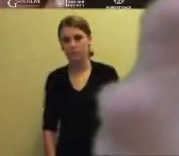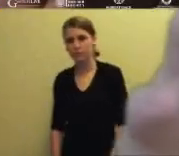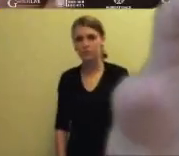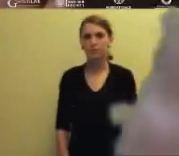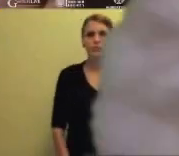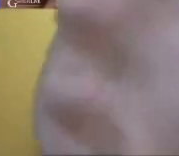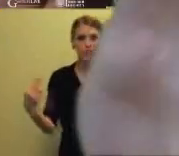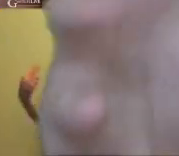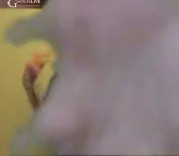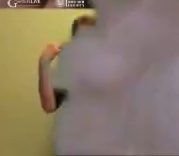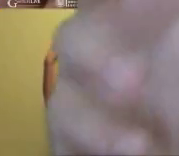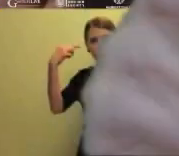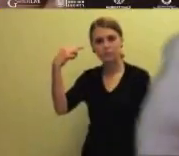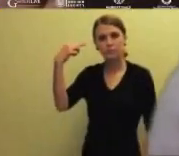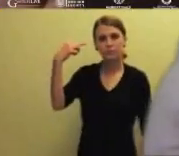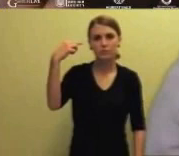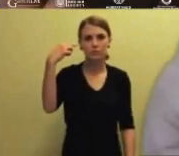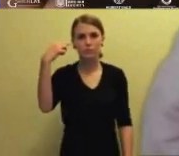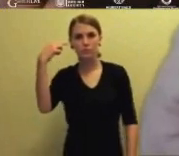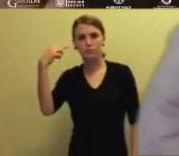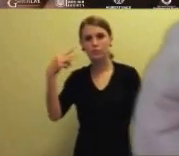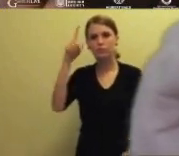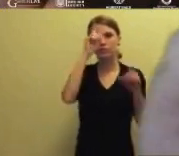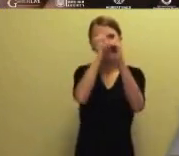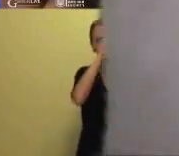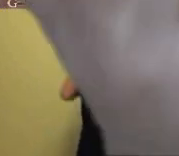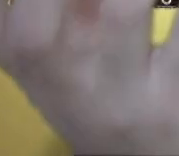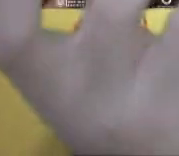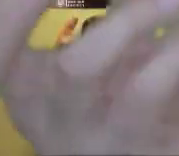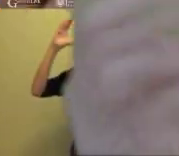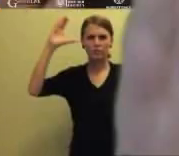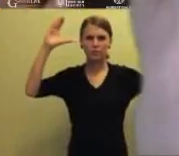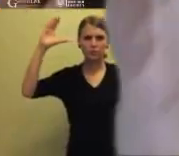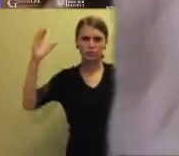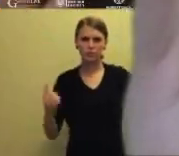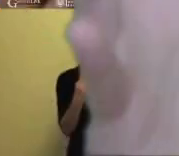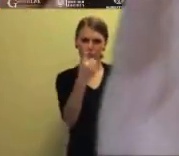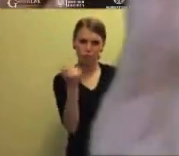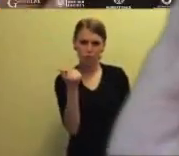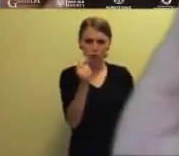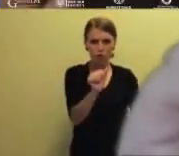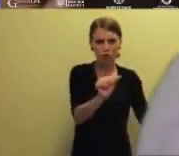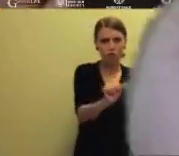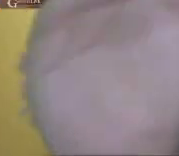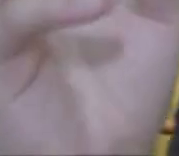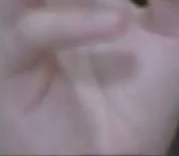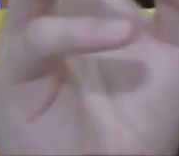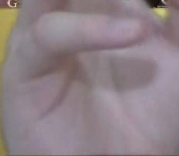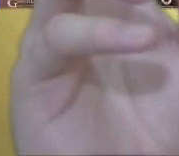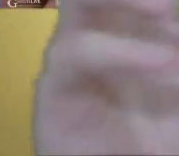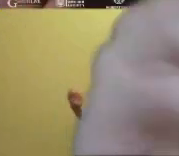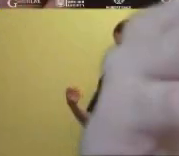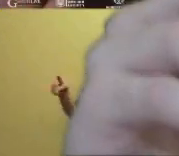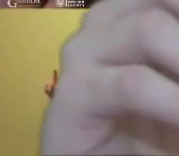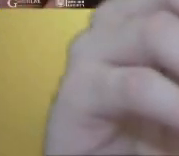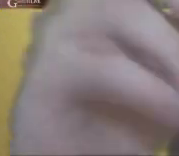son no es entendido cuando se habló de esta película lo cual tiene un mérito no porque bueno no son la intérprete no son actores y aún así ellos lo hacen